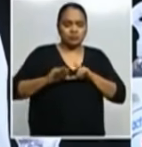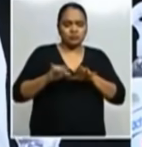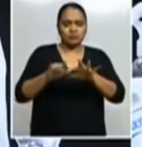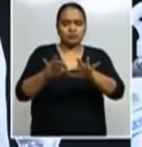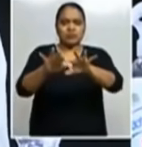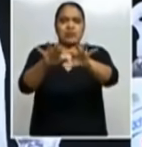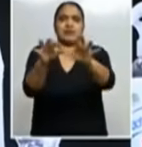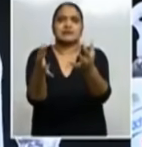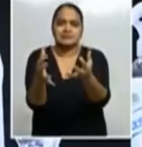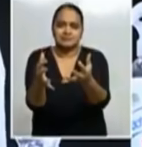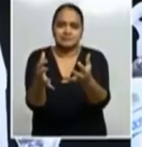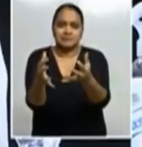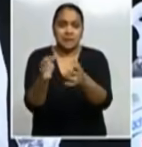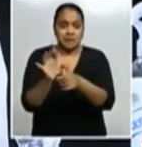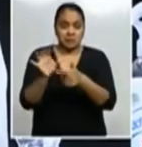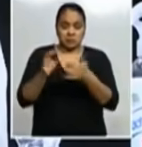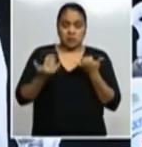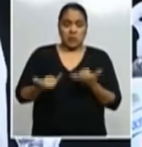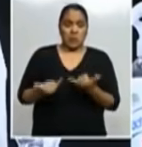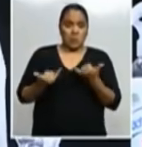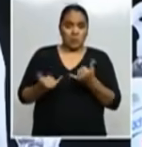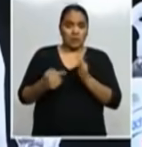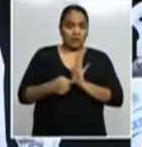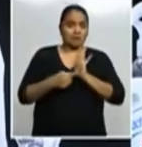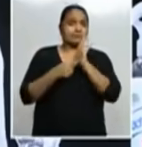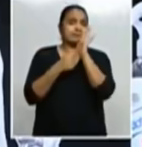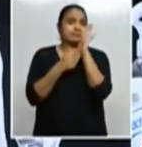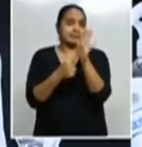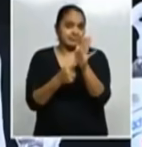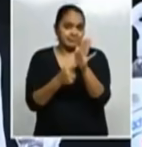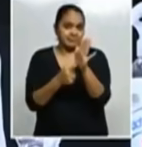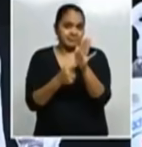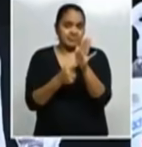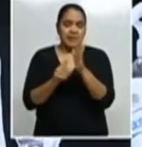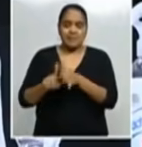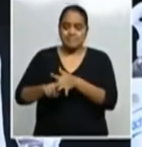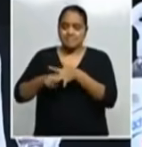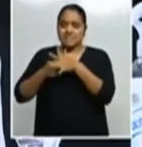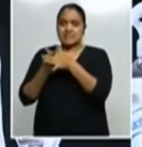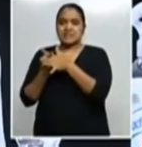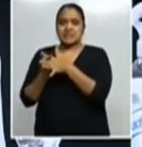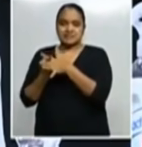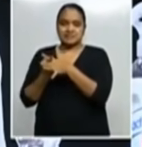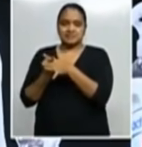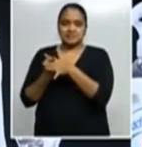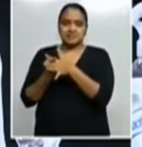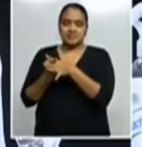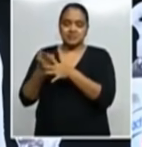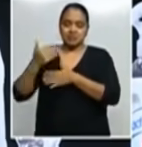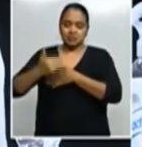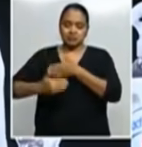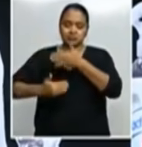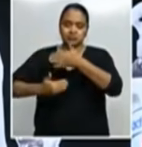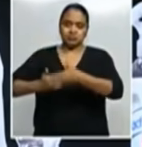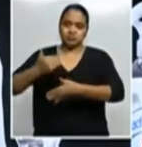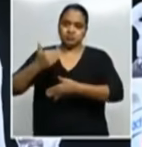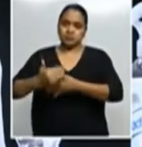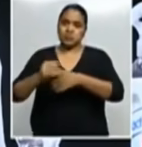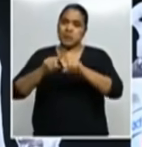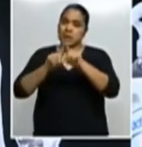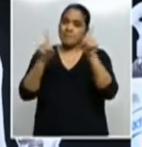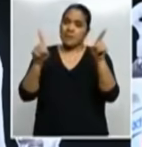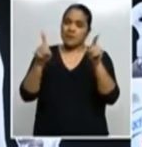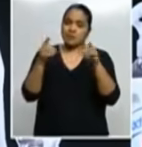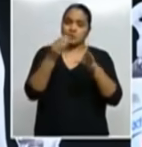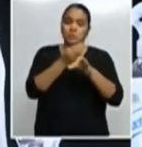nueva normalidad. Empezar de nuevo. Repito, siempre sobreponiendo ante todo la